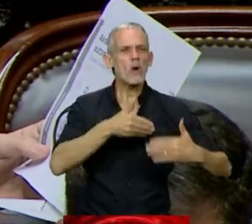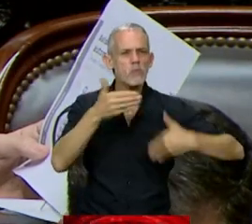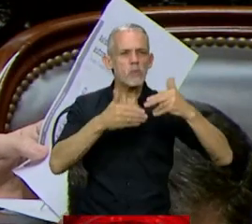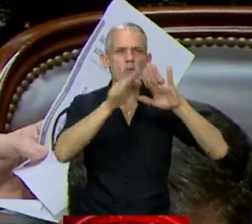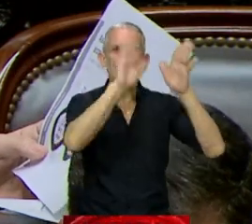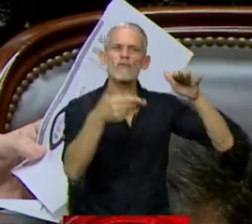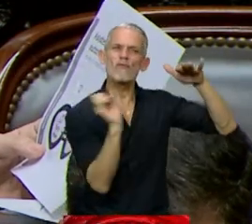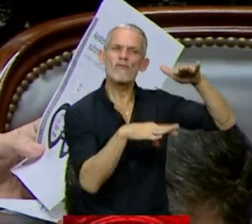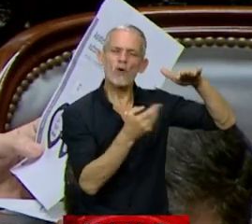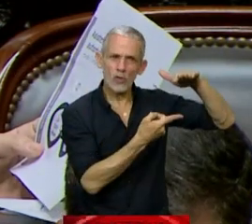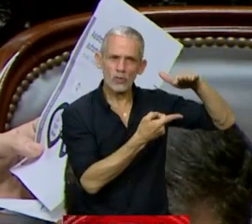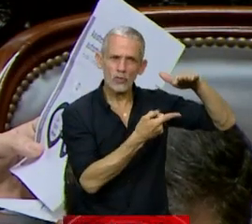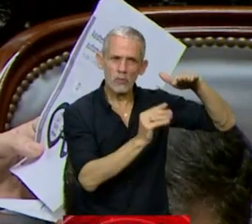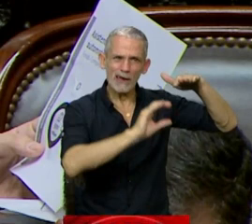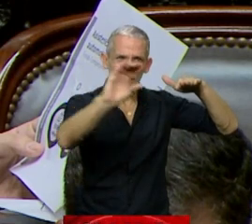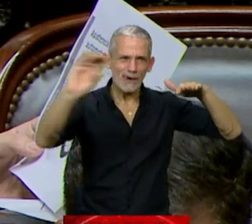fondo compensador